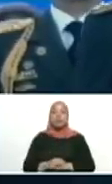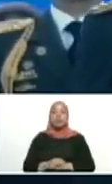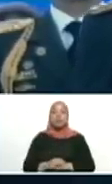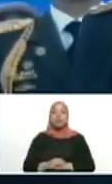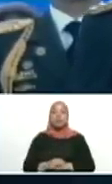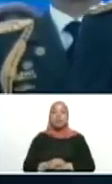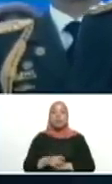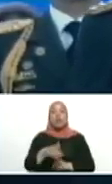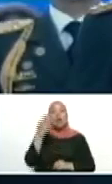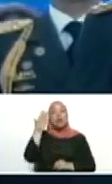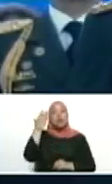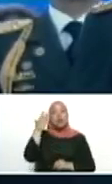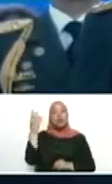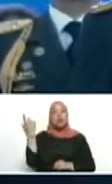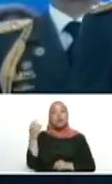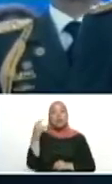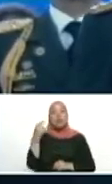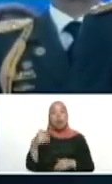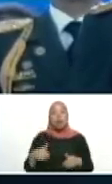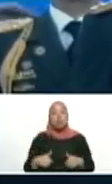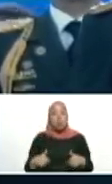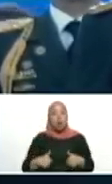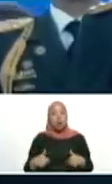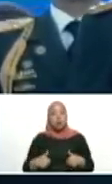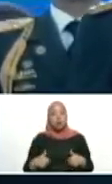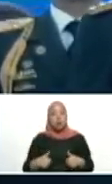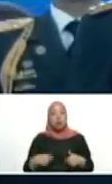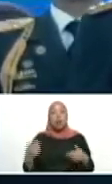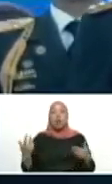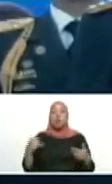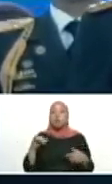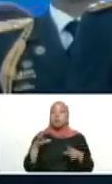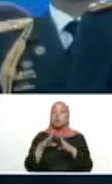que sabe lo que es la palabra sacrificio, esfuerzo,